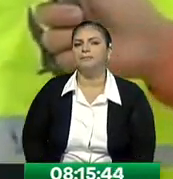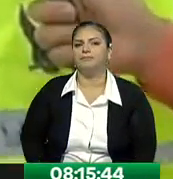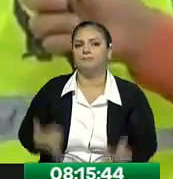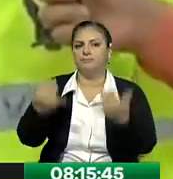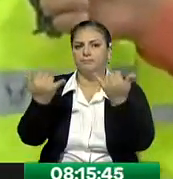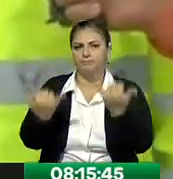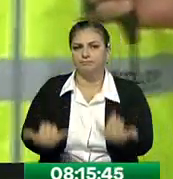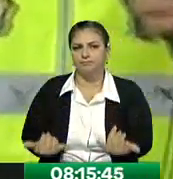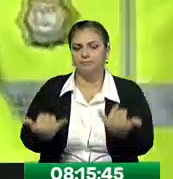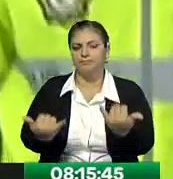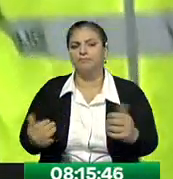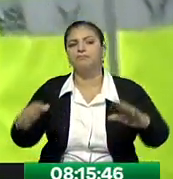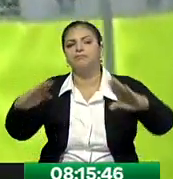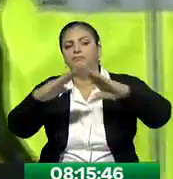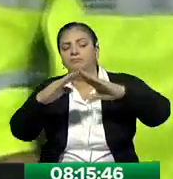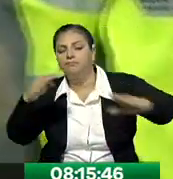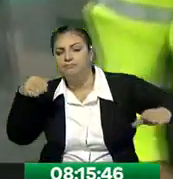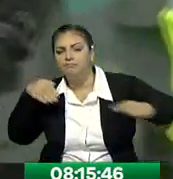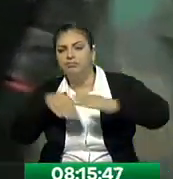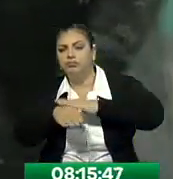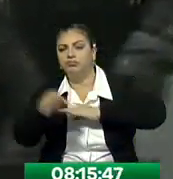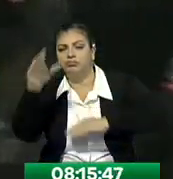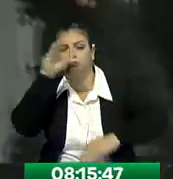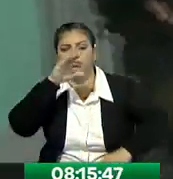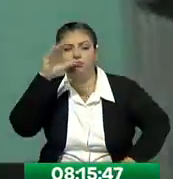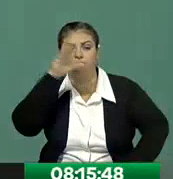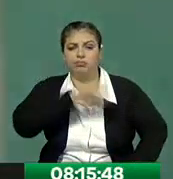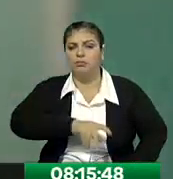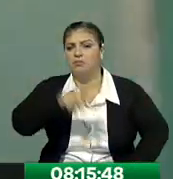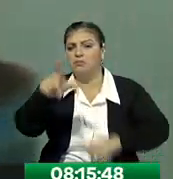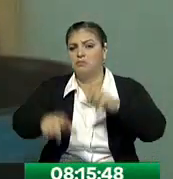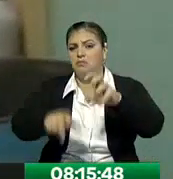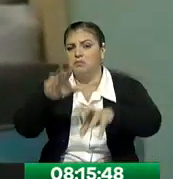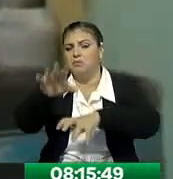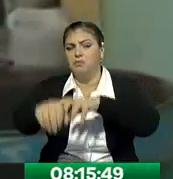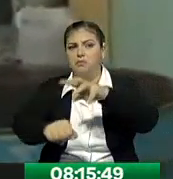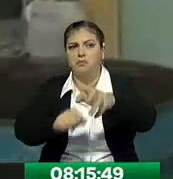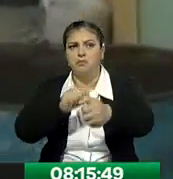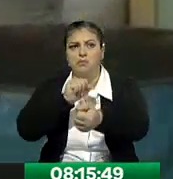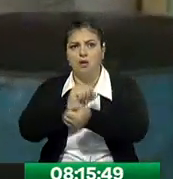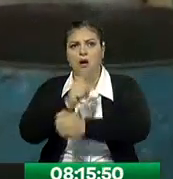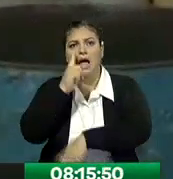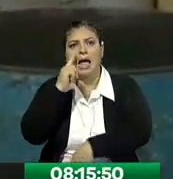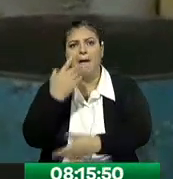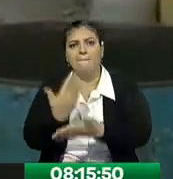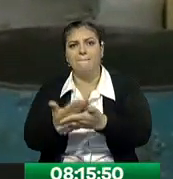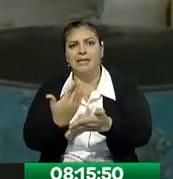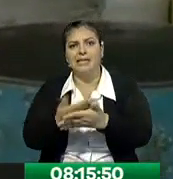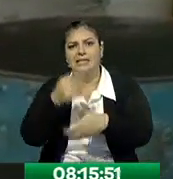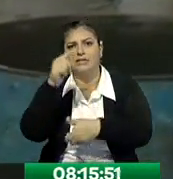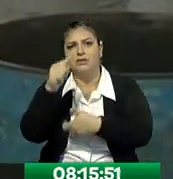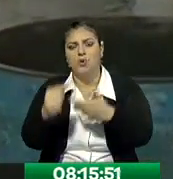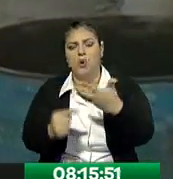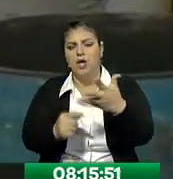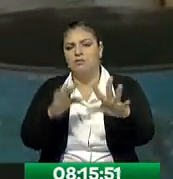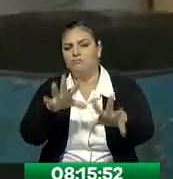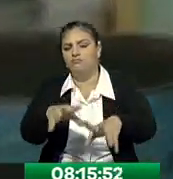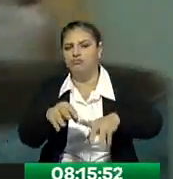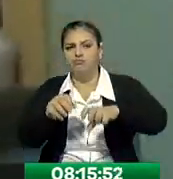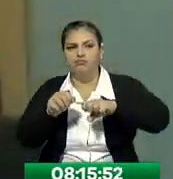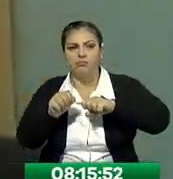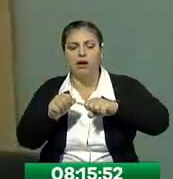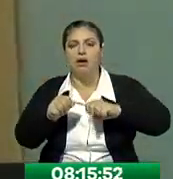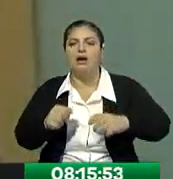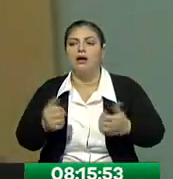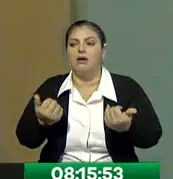tanto como allanamientos, detenciones y levantamiento de elementos de convicción. Posteriormente se dará a conocer